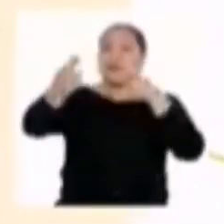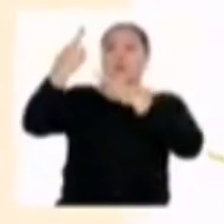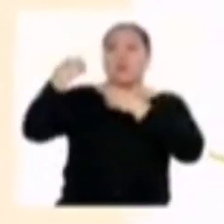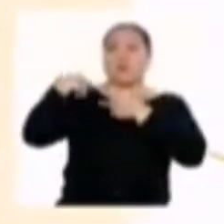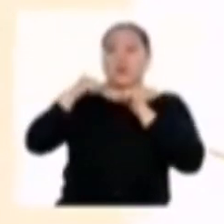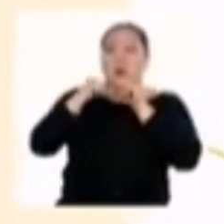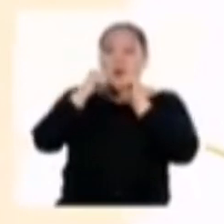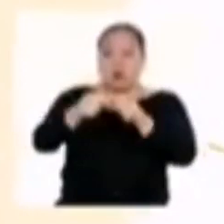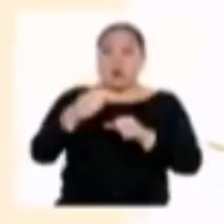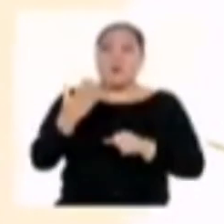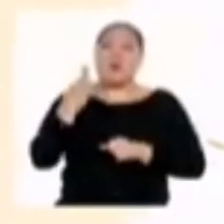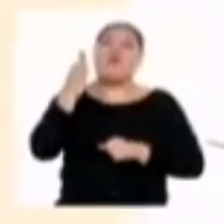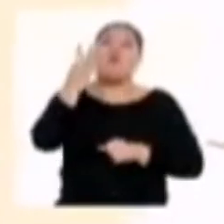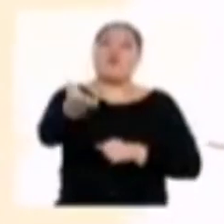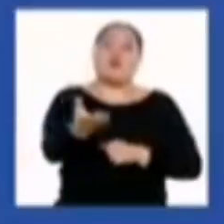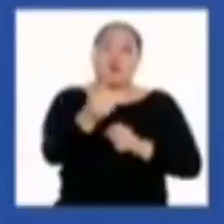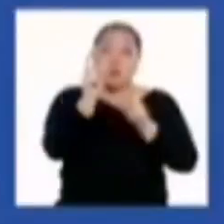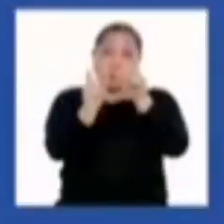tiempo para las generaciones futuras.